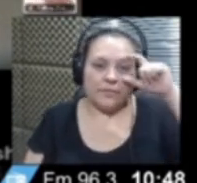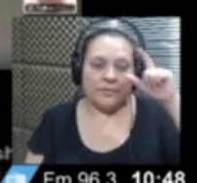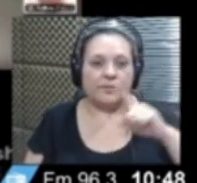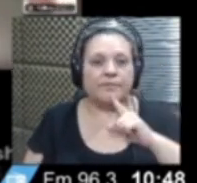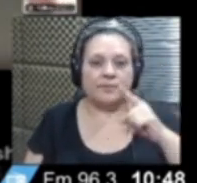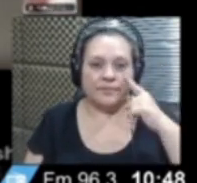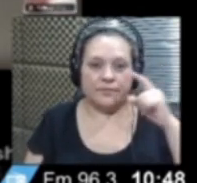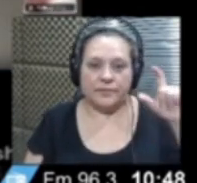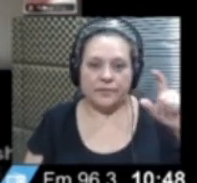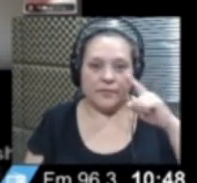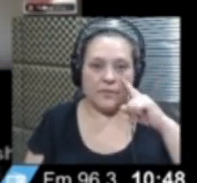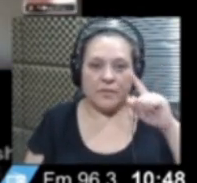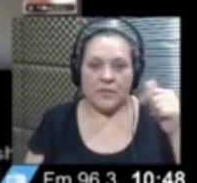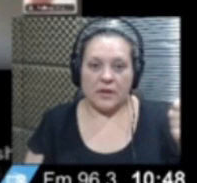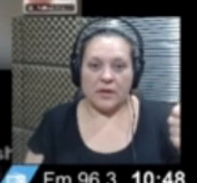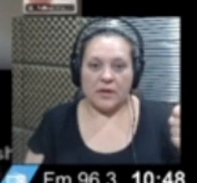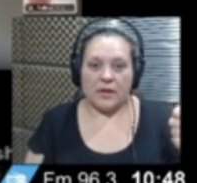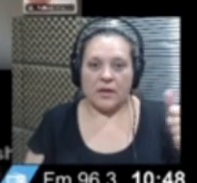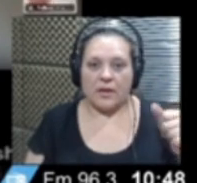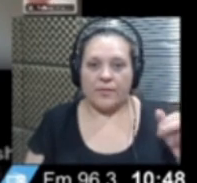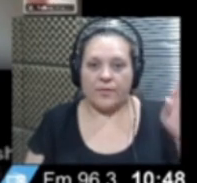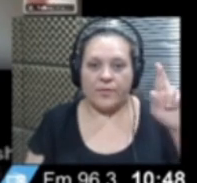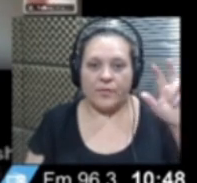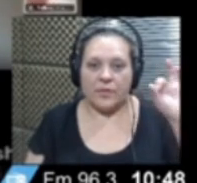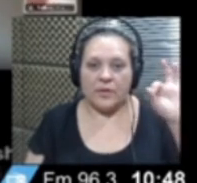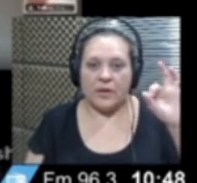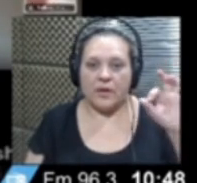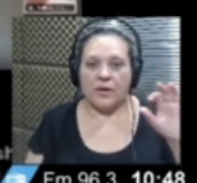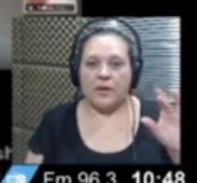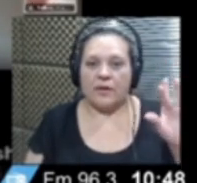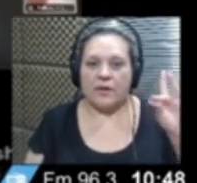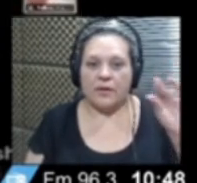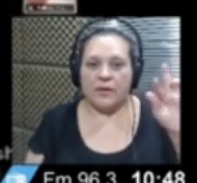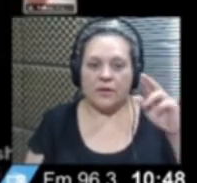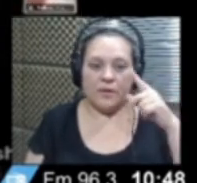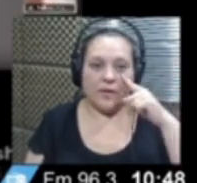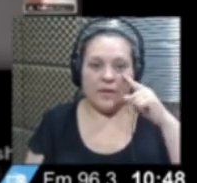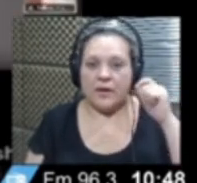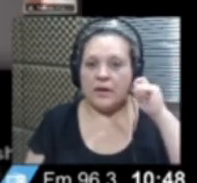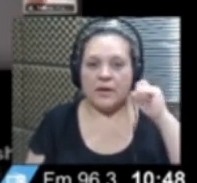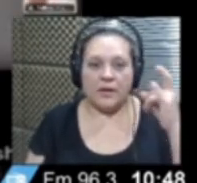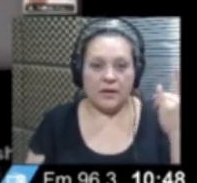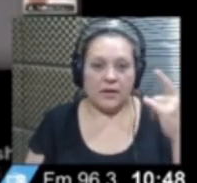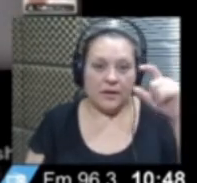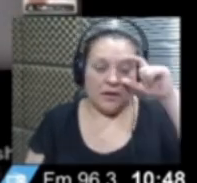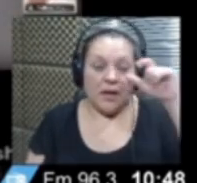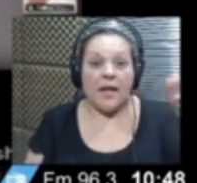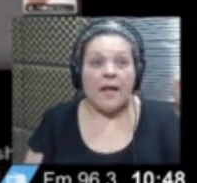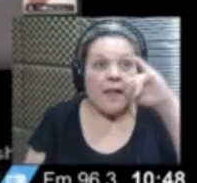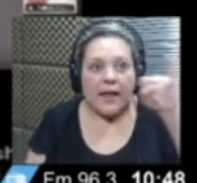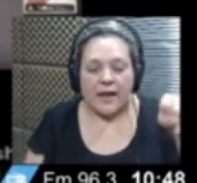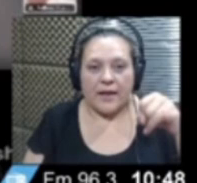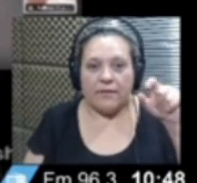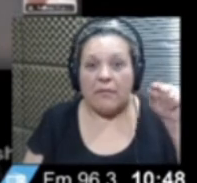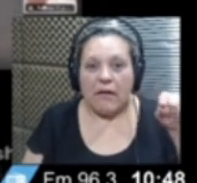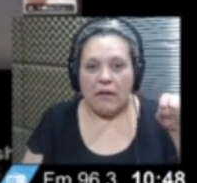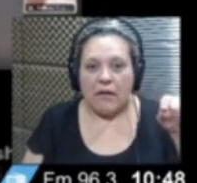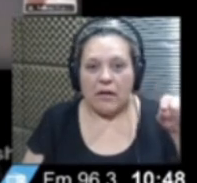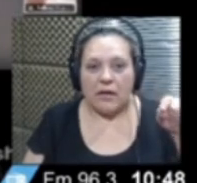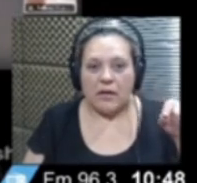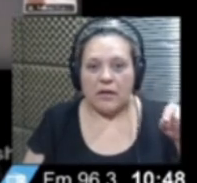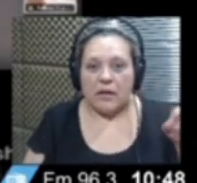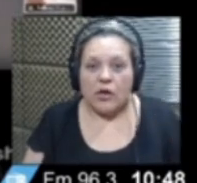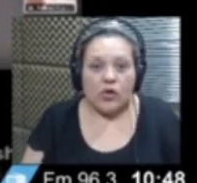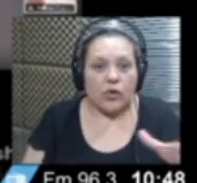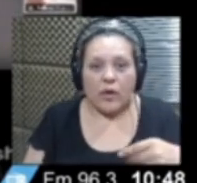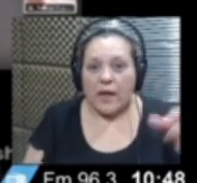de acá, tanto en San Juan como en Argentina, de armar el movimiento. De igual manera, el